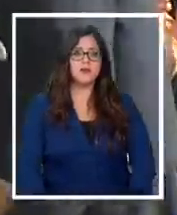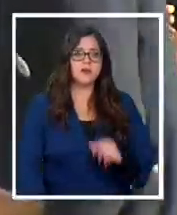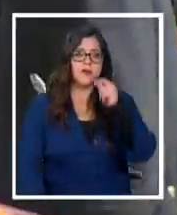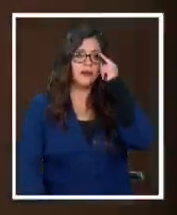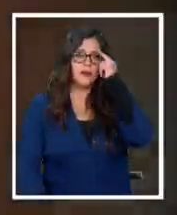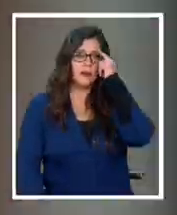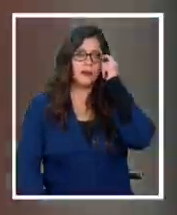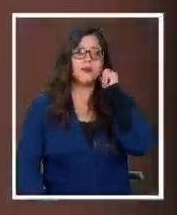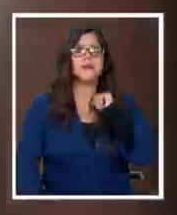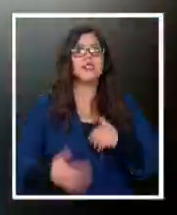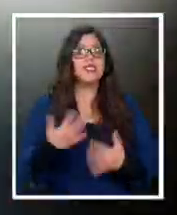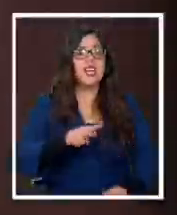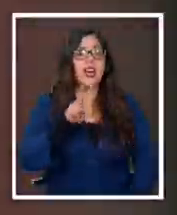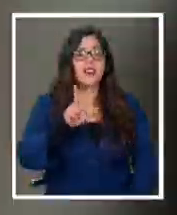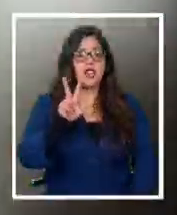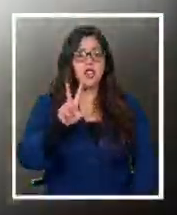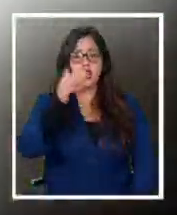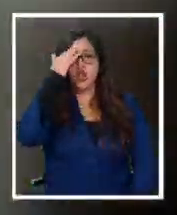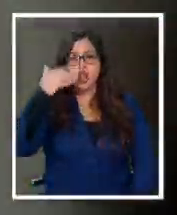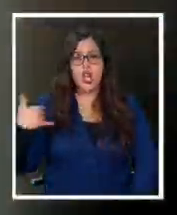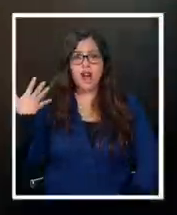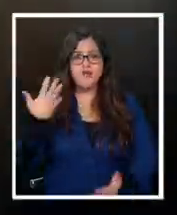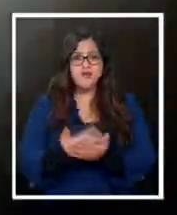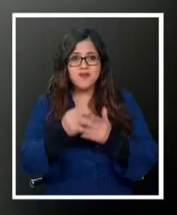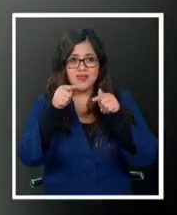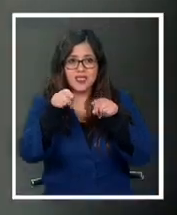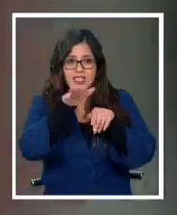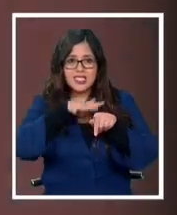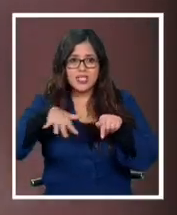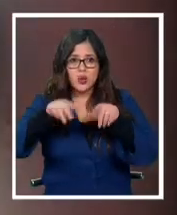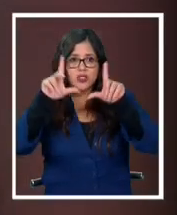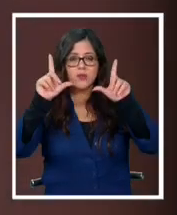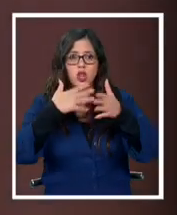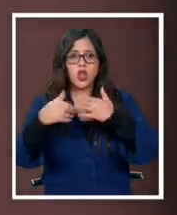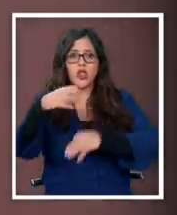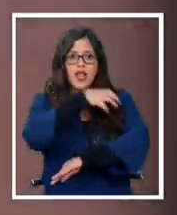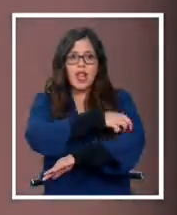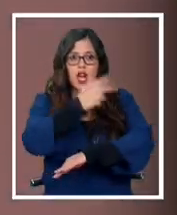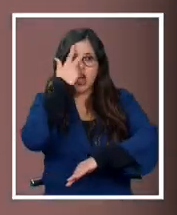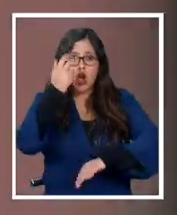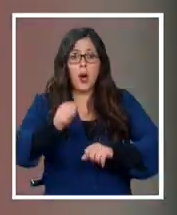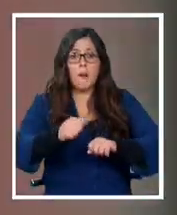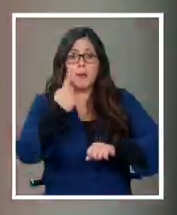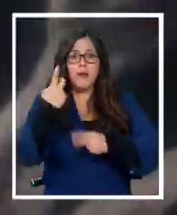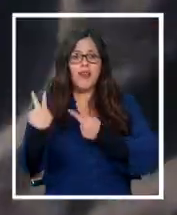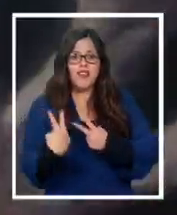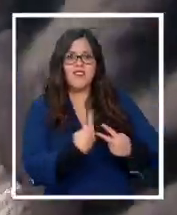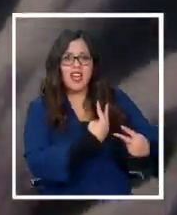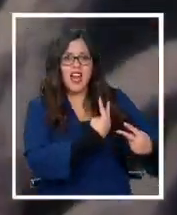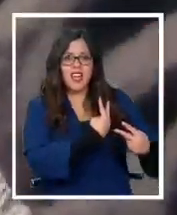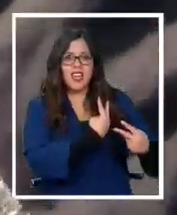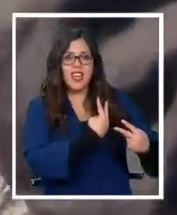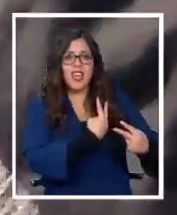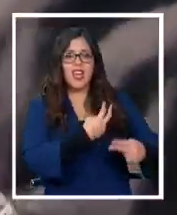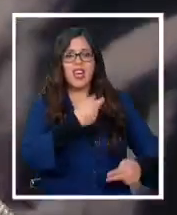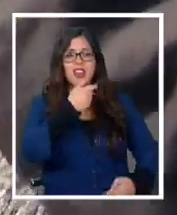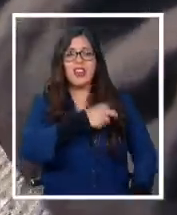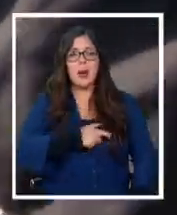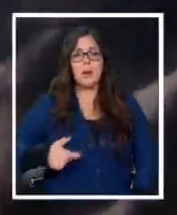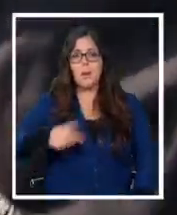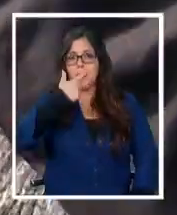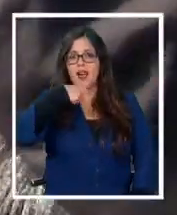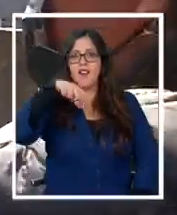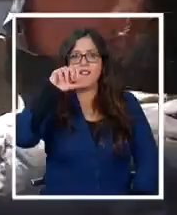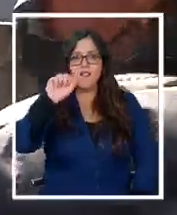han pasado 28 días desde este mediático episodio en la región de coquimbo durante la primera gira fuera de santiago del presidente